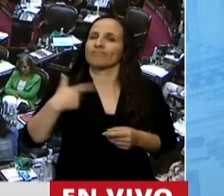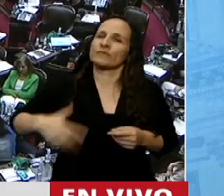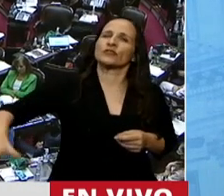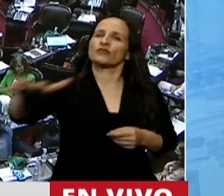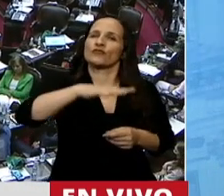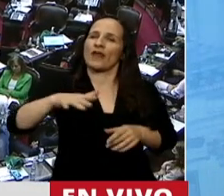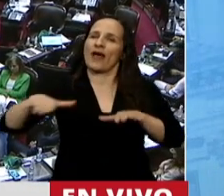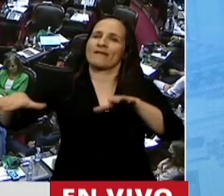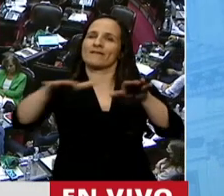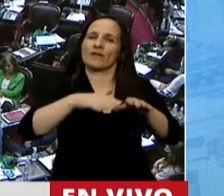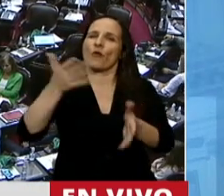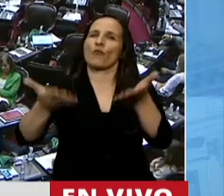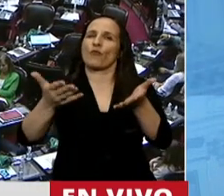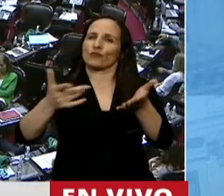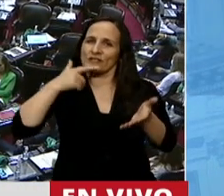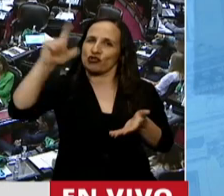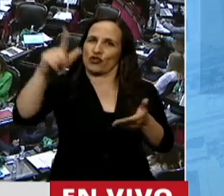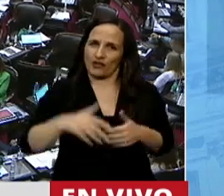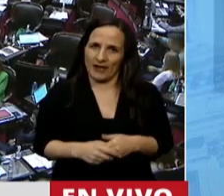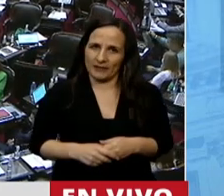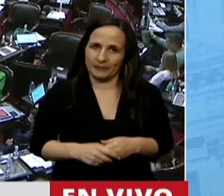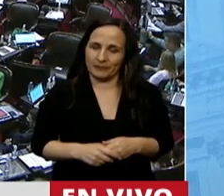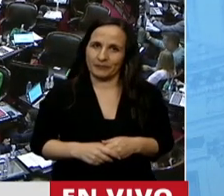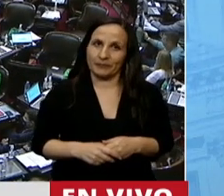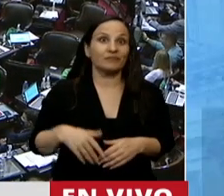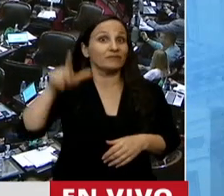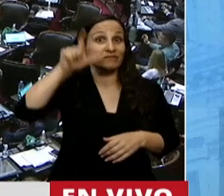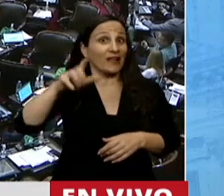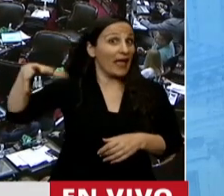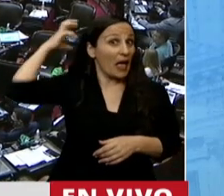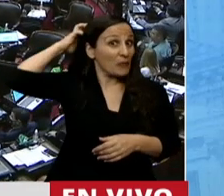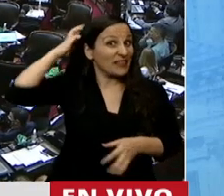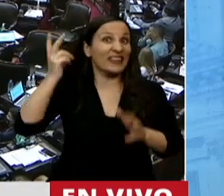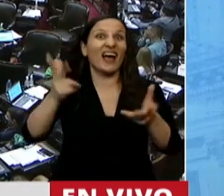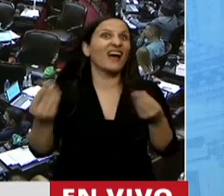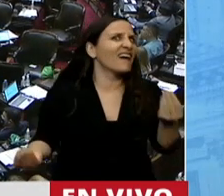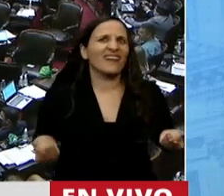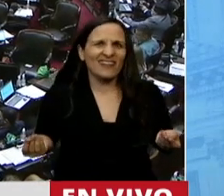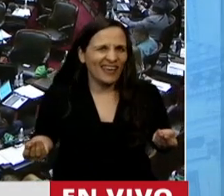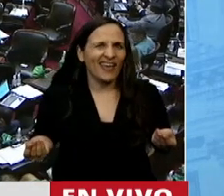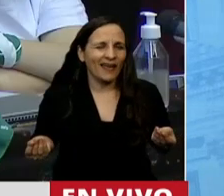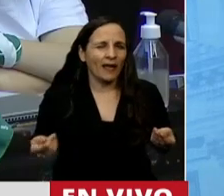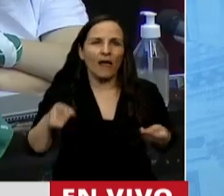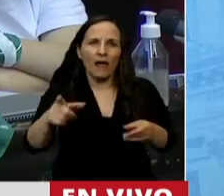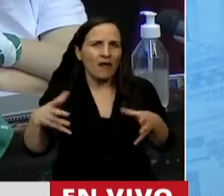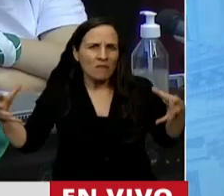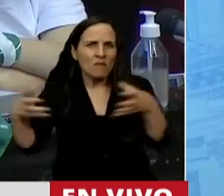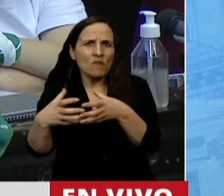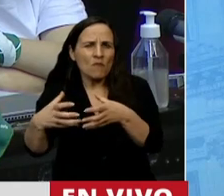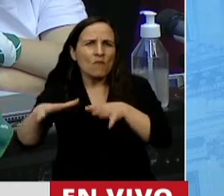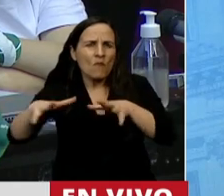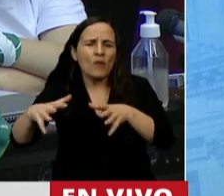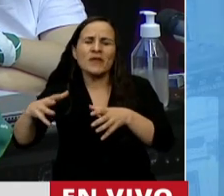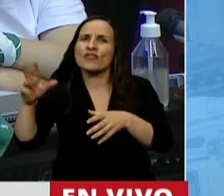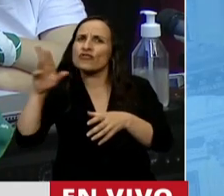social. En palabras de la compañera Evita, de nada valdría un movimiento femenino